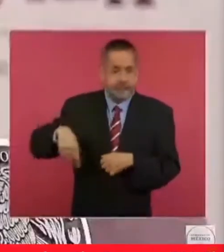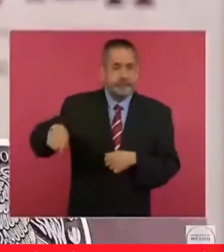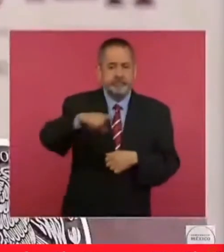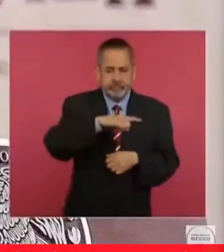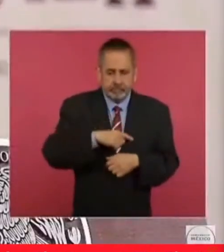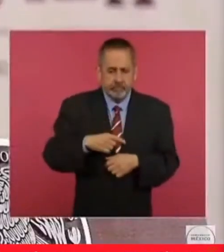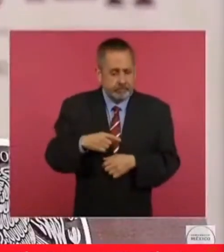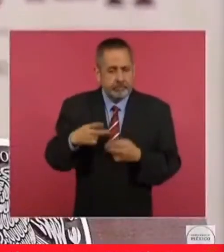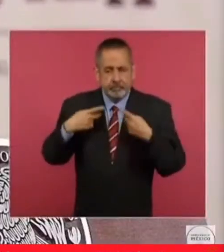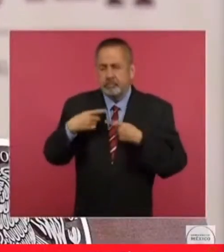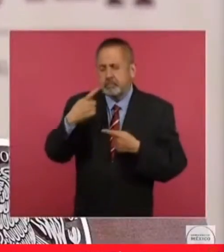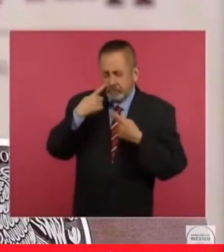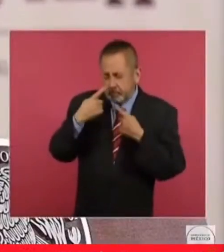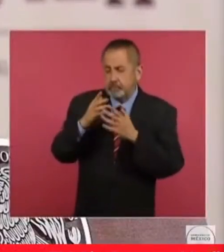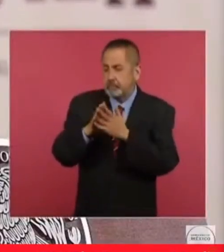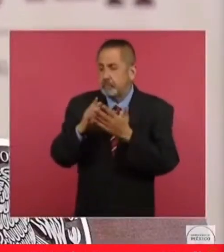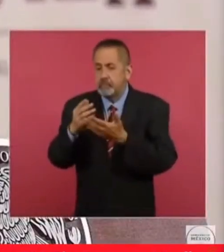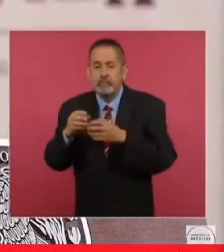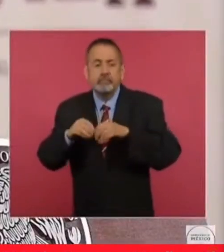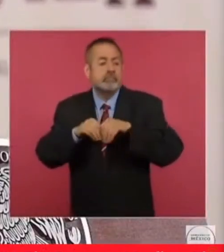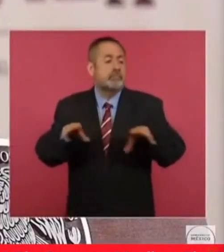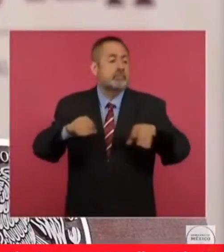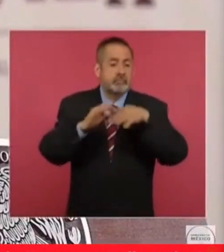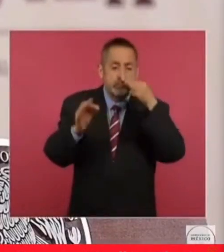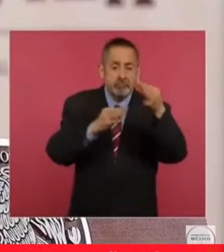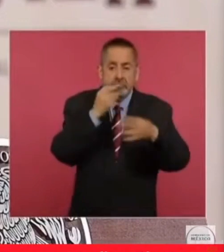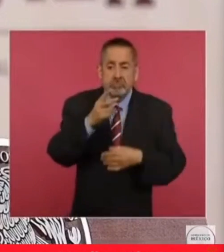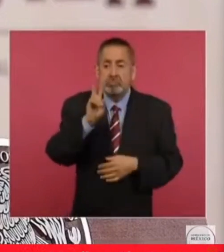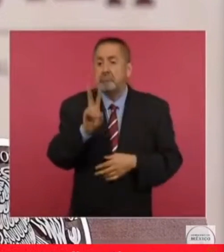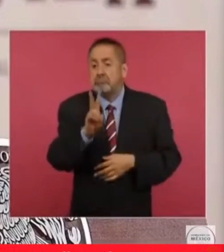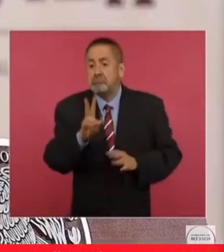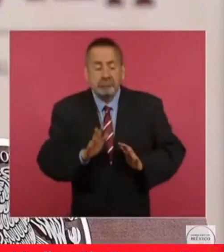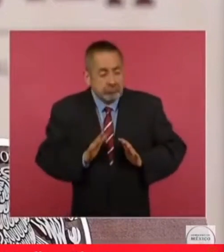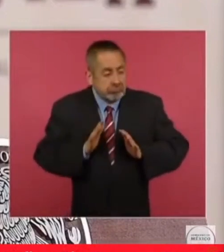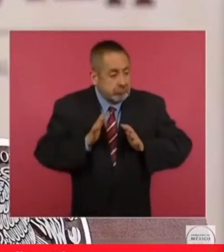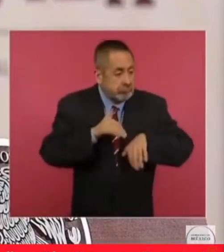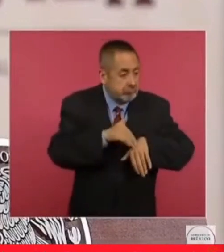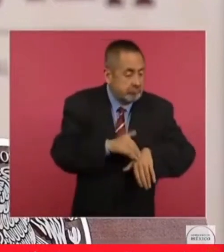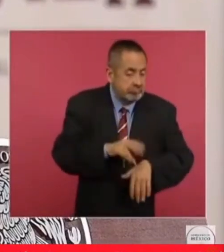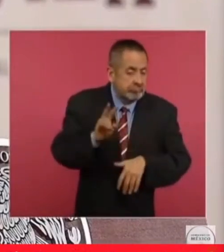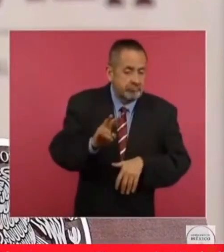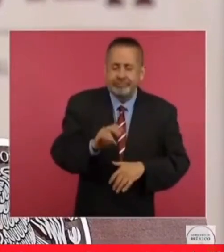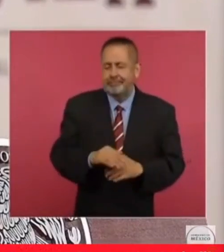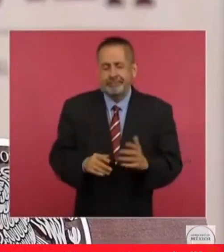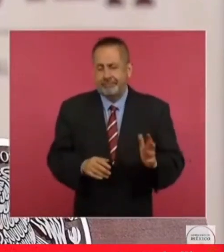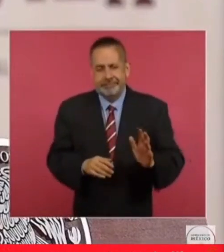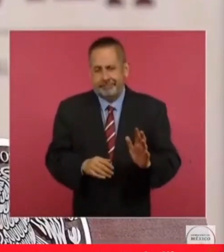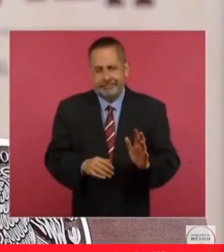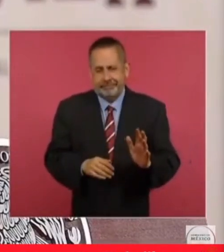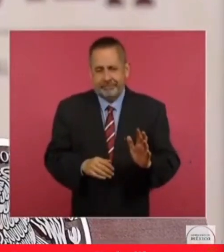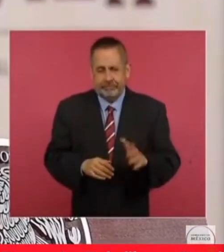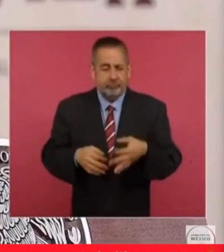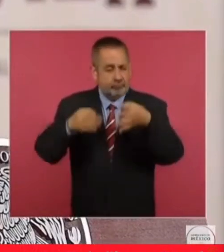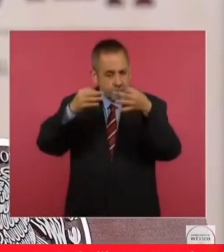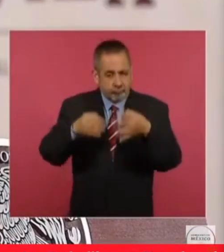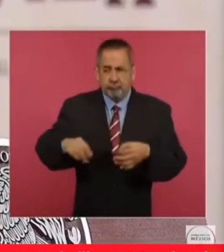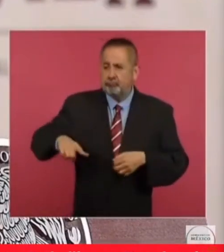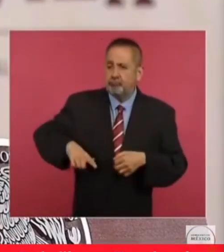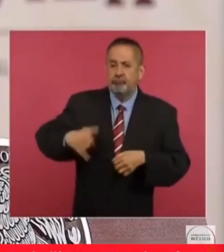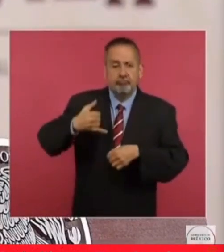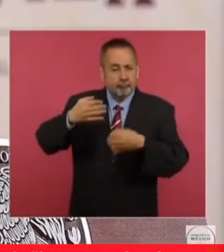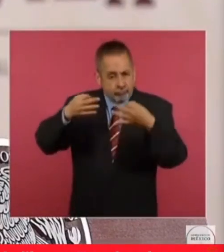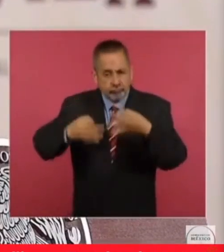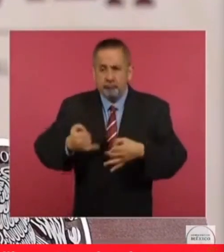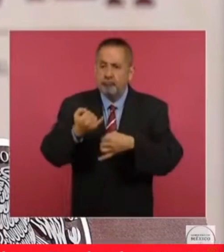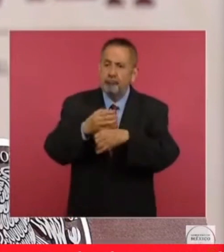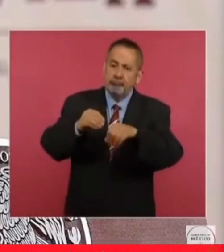verificar previamente la información que se publica en redes sociales y mantenerse informada a través de los canales oficiales de